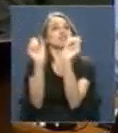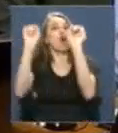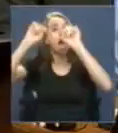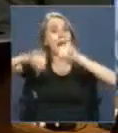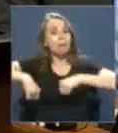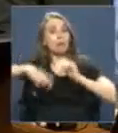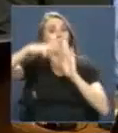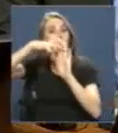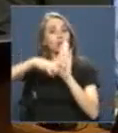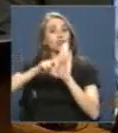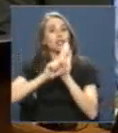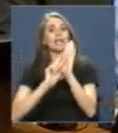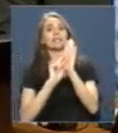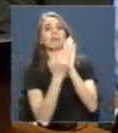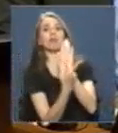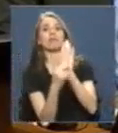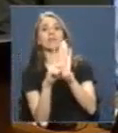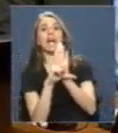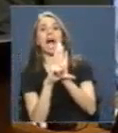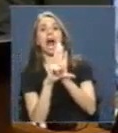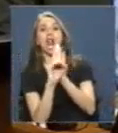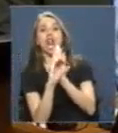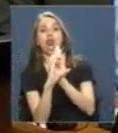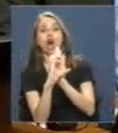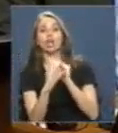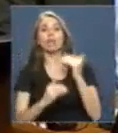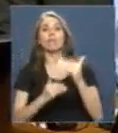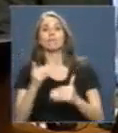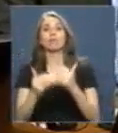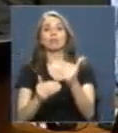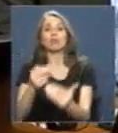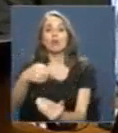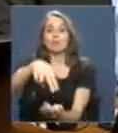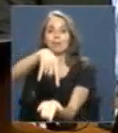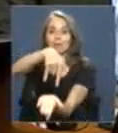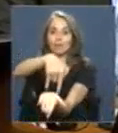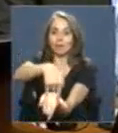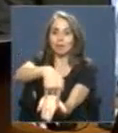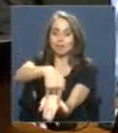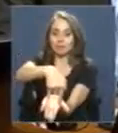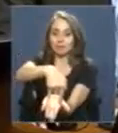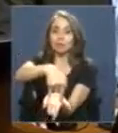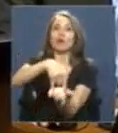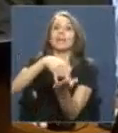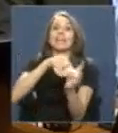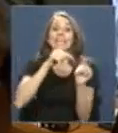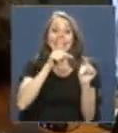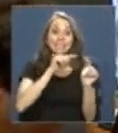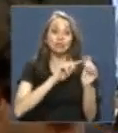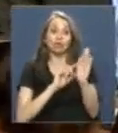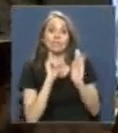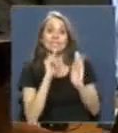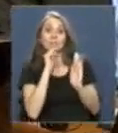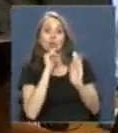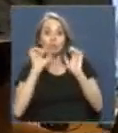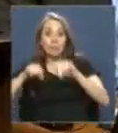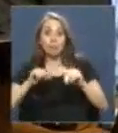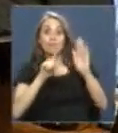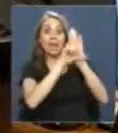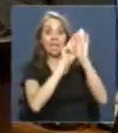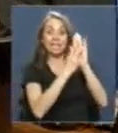de reforma a la Ley Orgánica Constitucional del Congreso, que va a permitir las